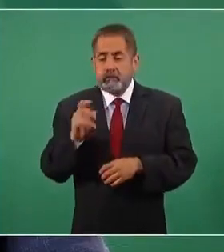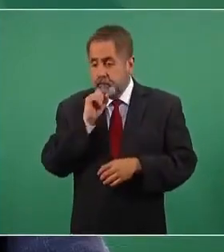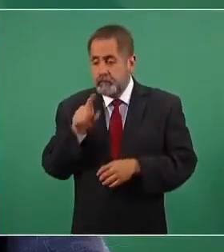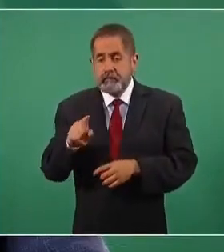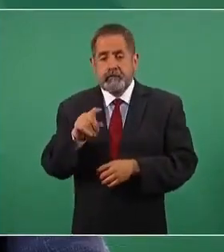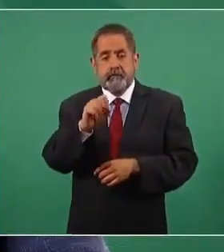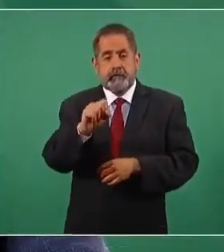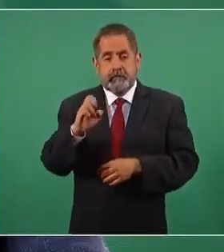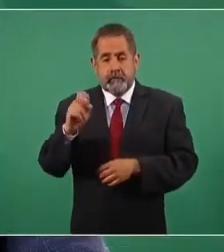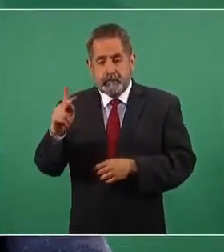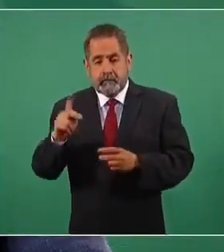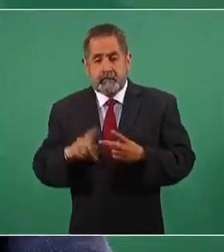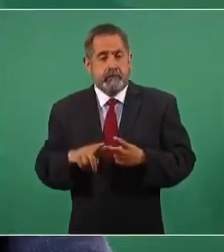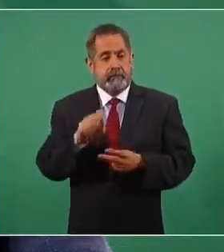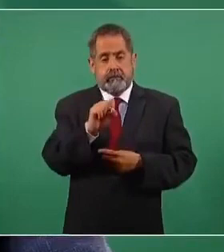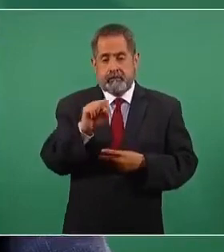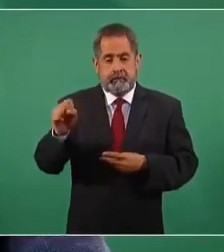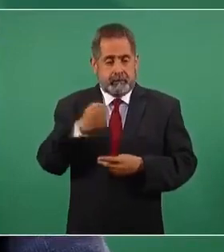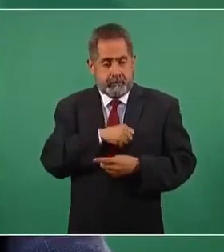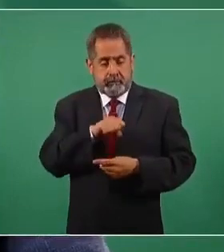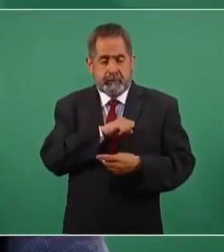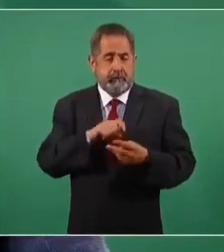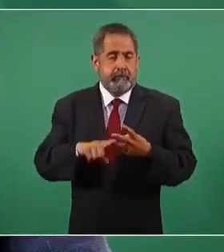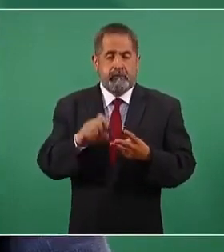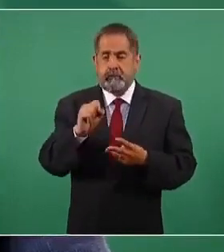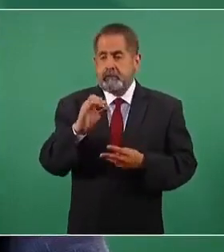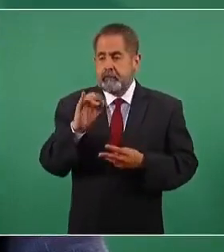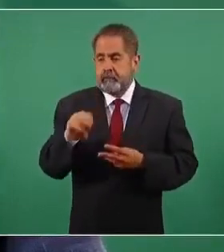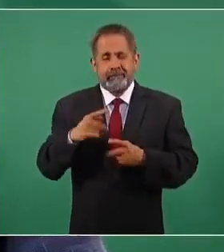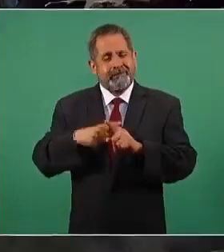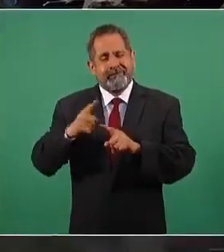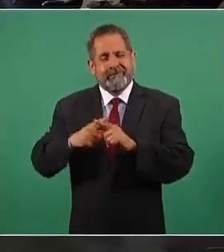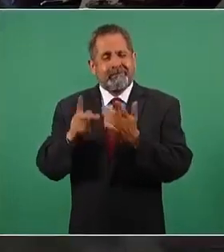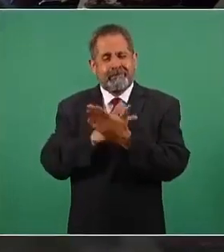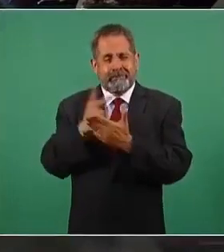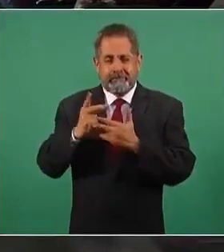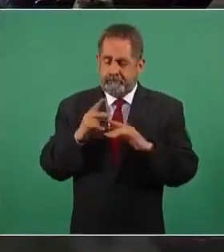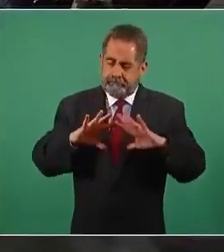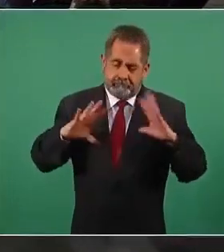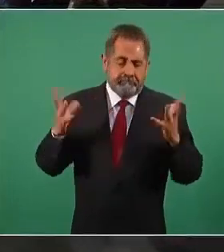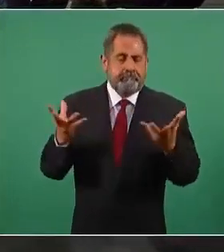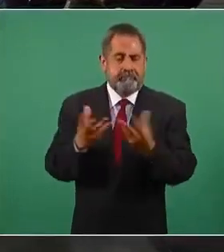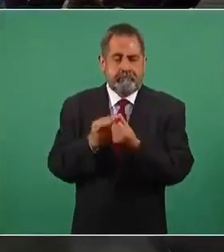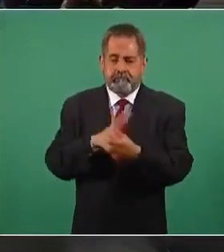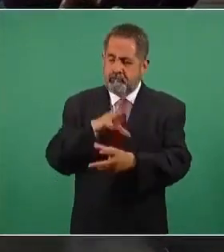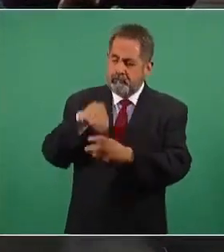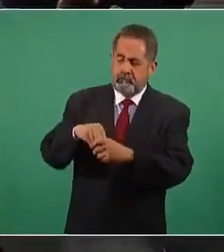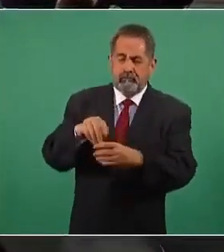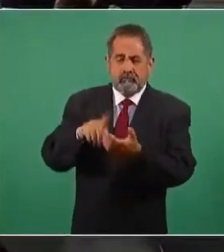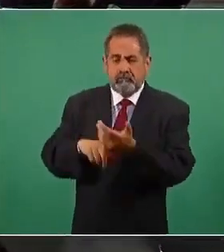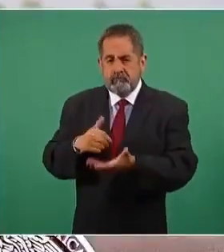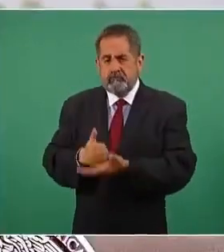la Secretaría de Salud, el Bienestar y todos los programas que resuelven las llamadas